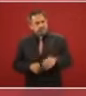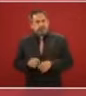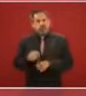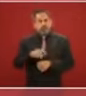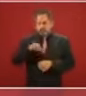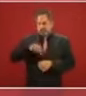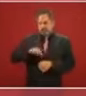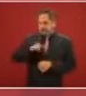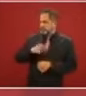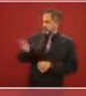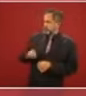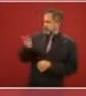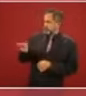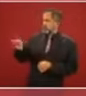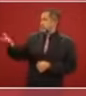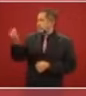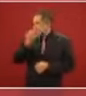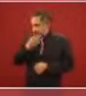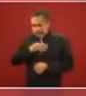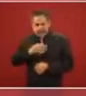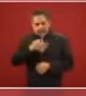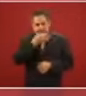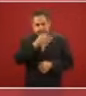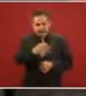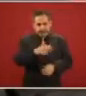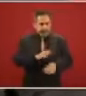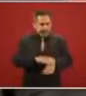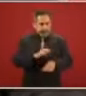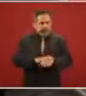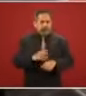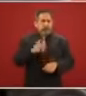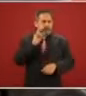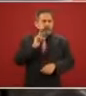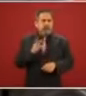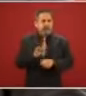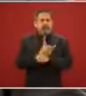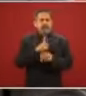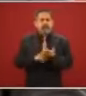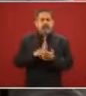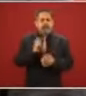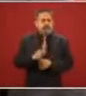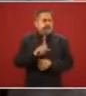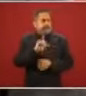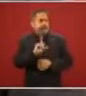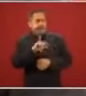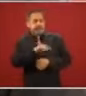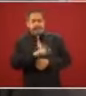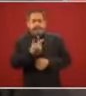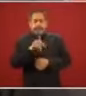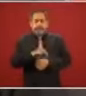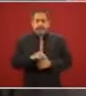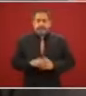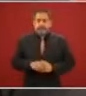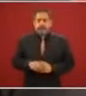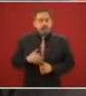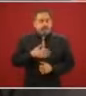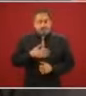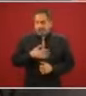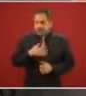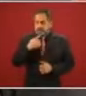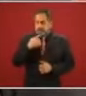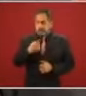mañana les decimos cuál es el estado que guarda lo del archivo. La indicación